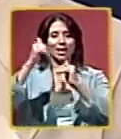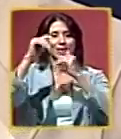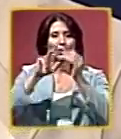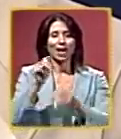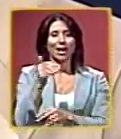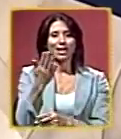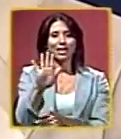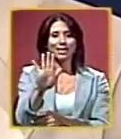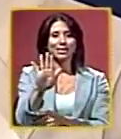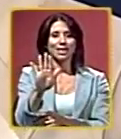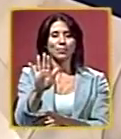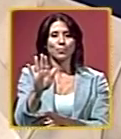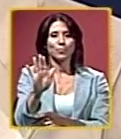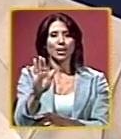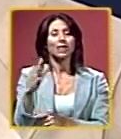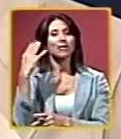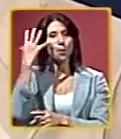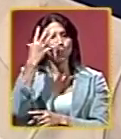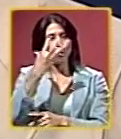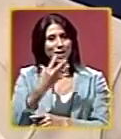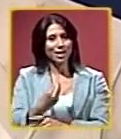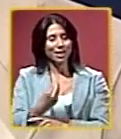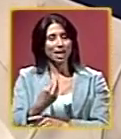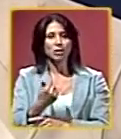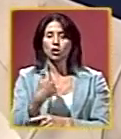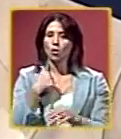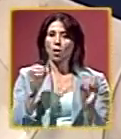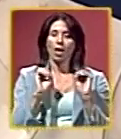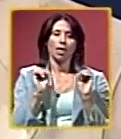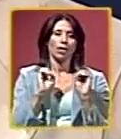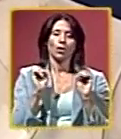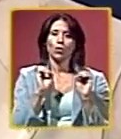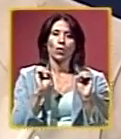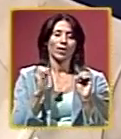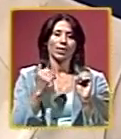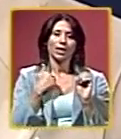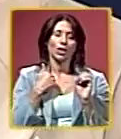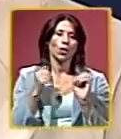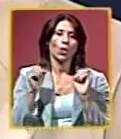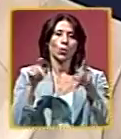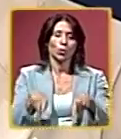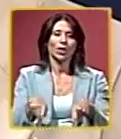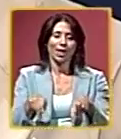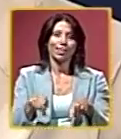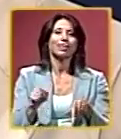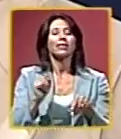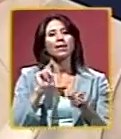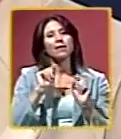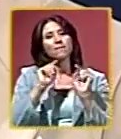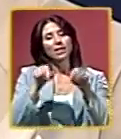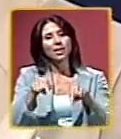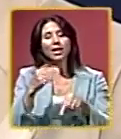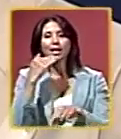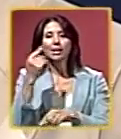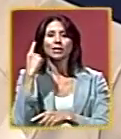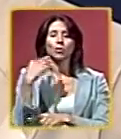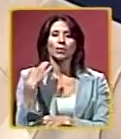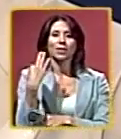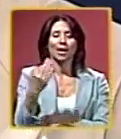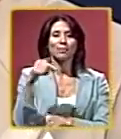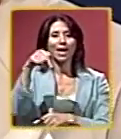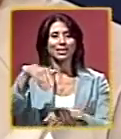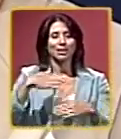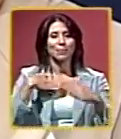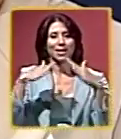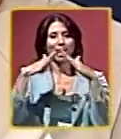Canal 15. Están muy lindas, yo no había tenido la oportunidad de estrenarlas y gracias por invitarme de nuevo a esta, como siempre digo,